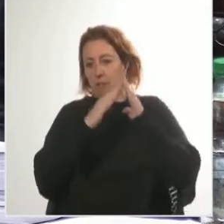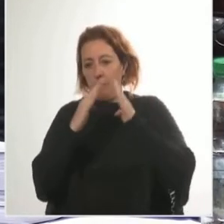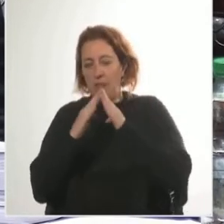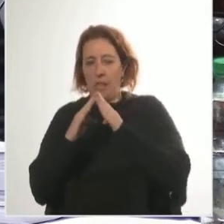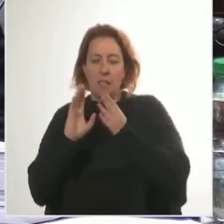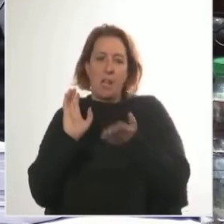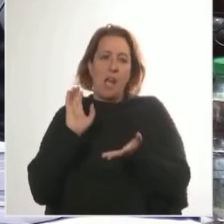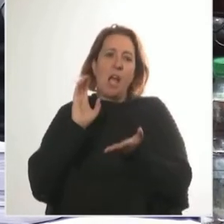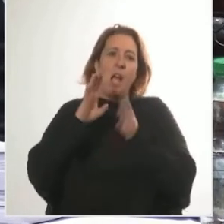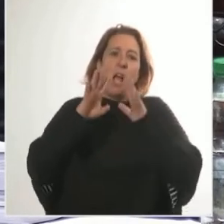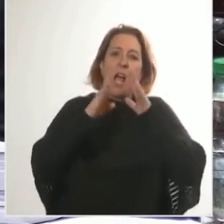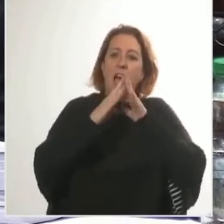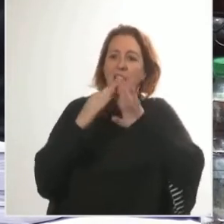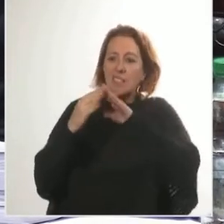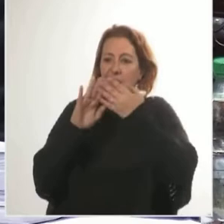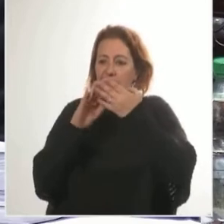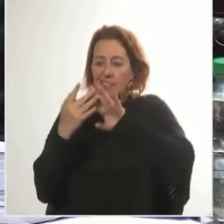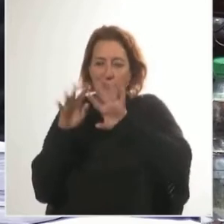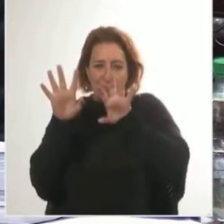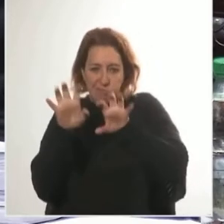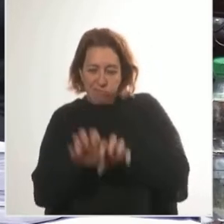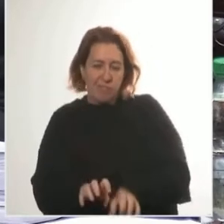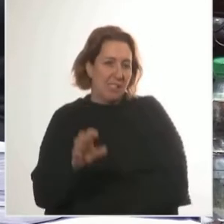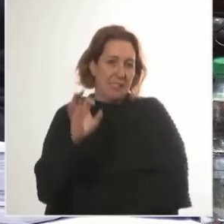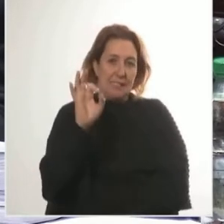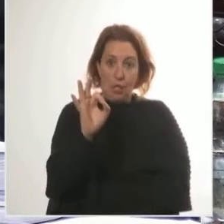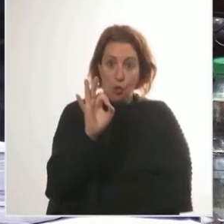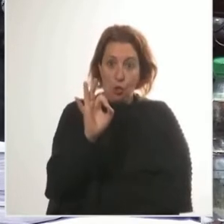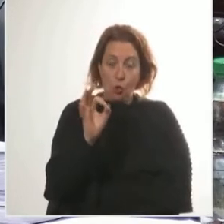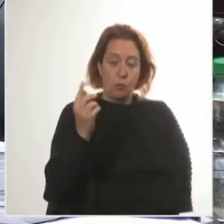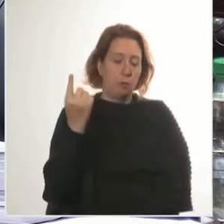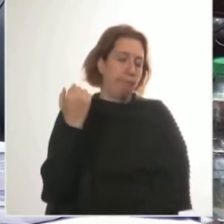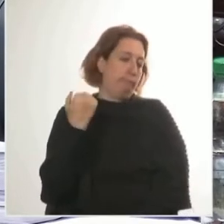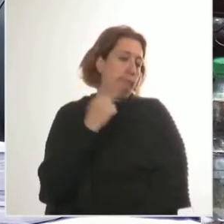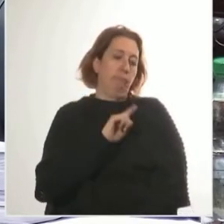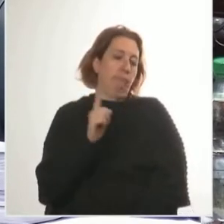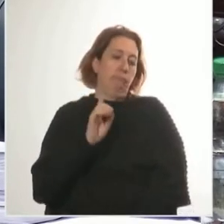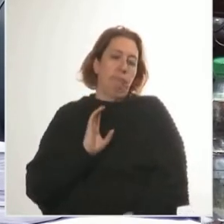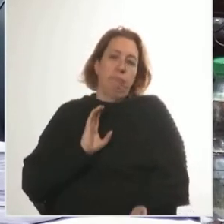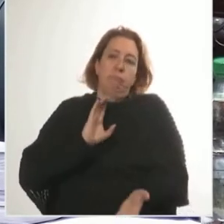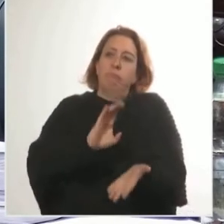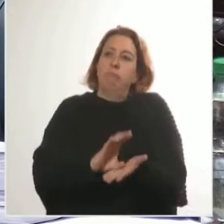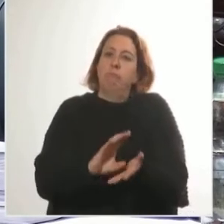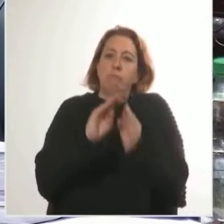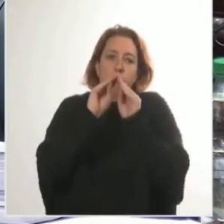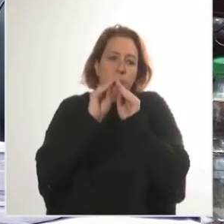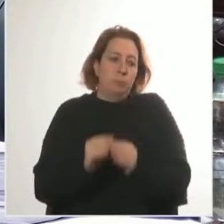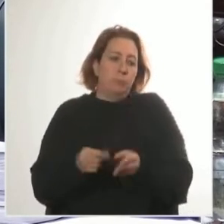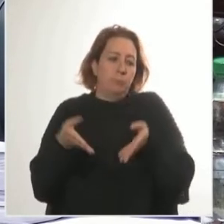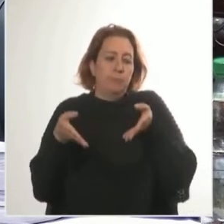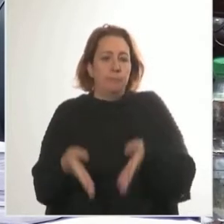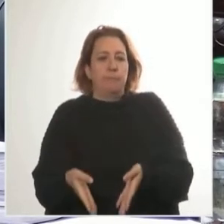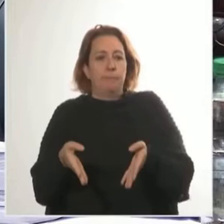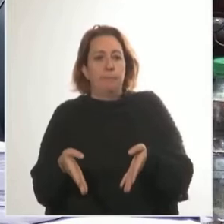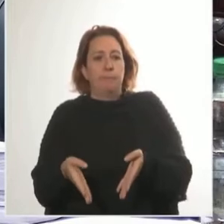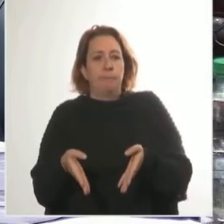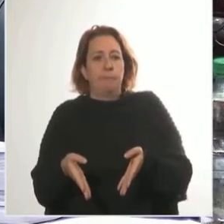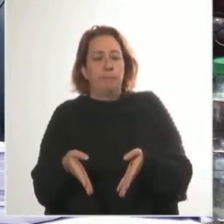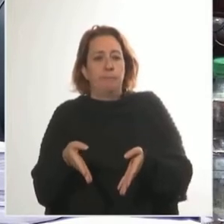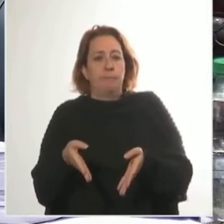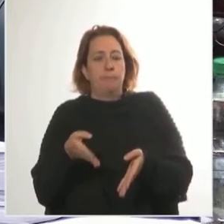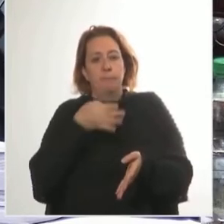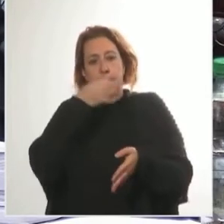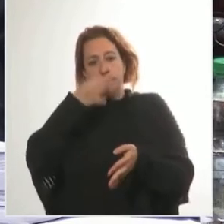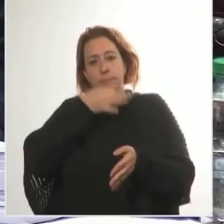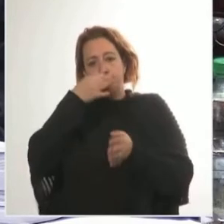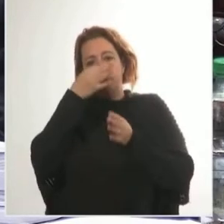que todos sabemos que no va a estar ni cerca, con las asignaciones presupuestales de esta rendición